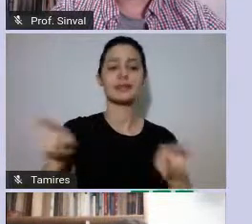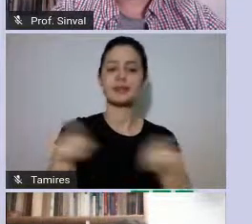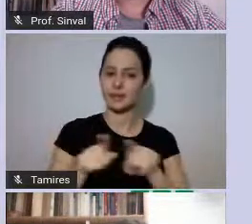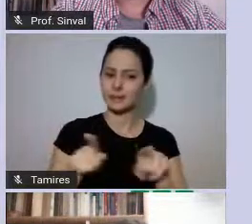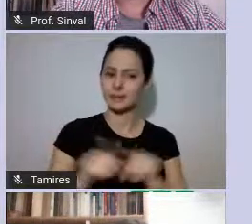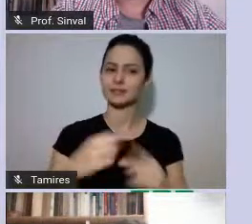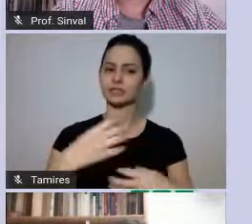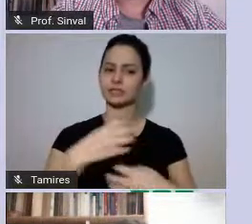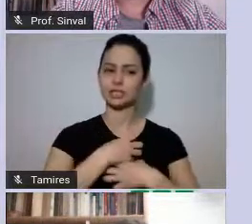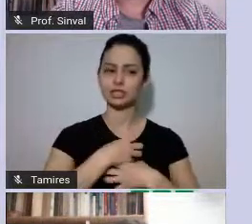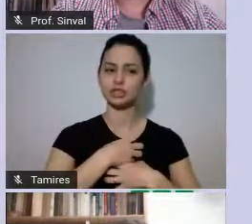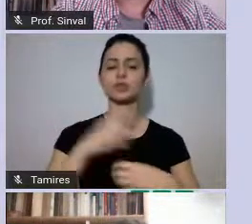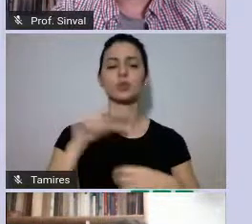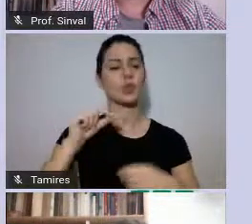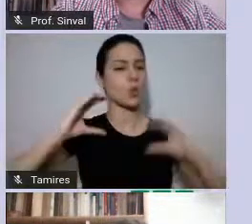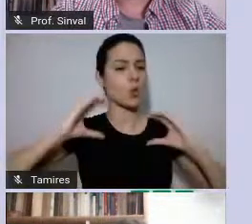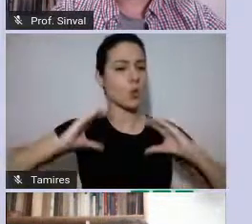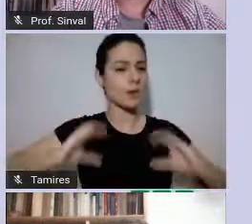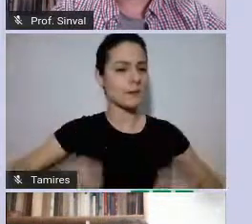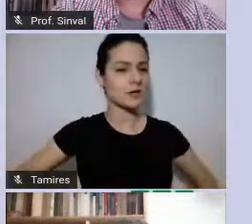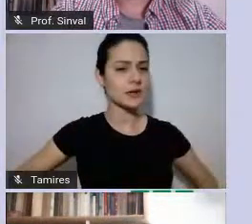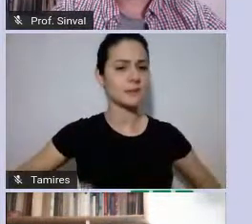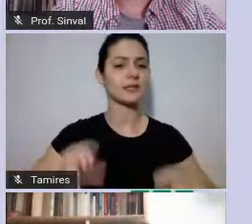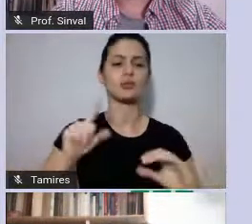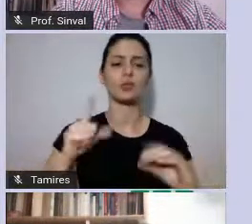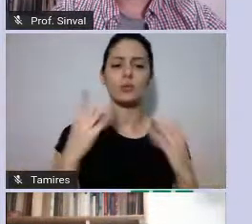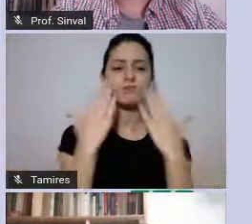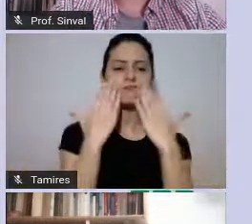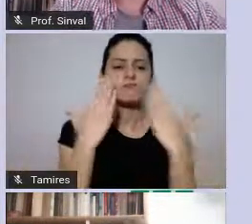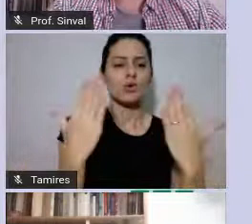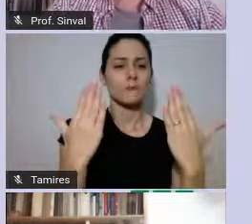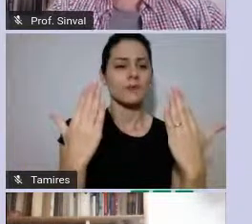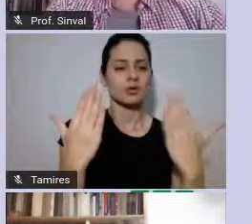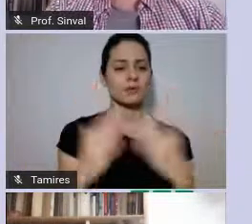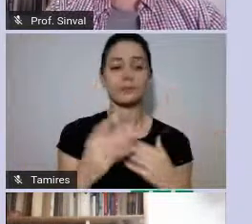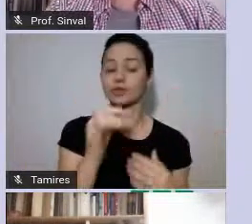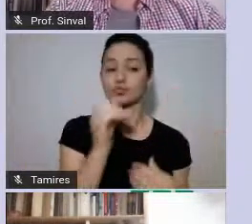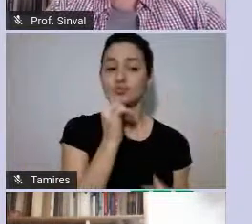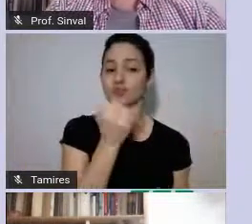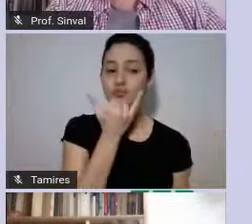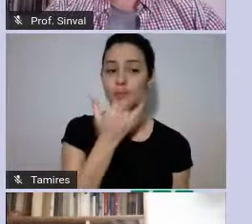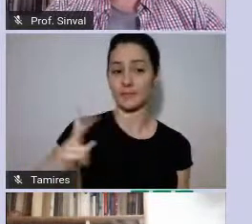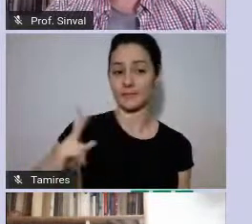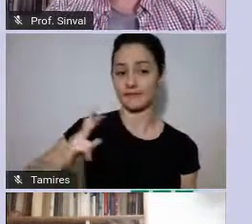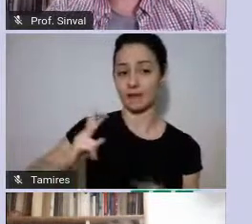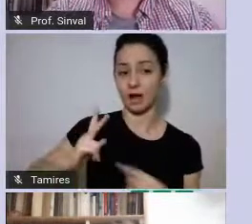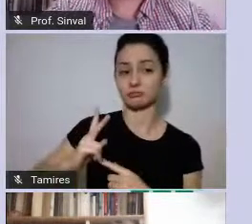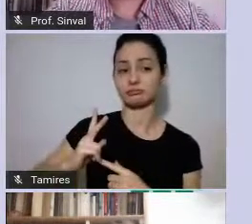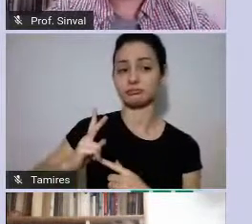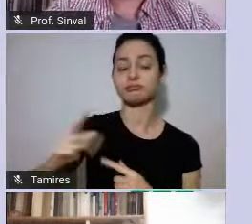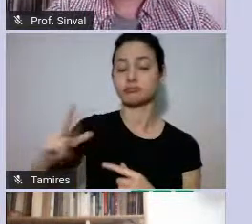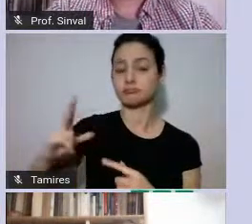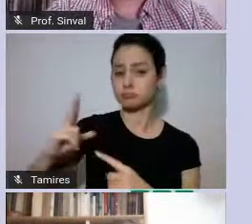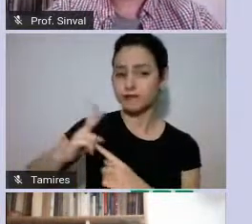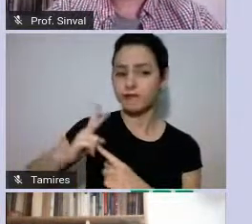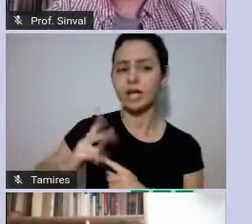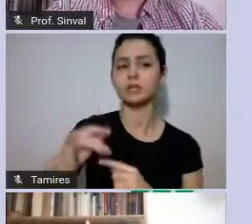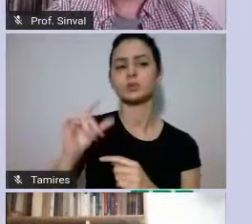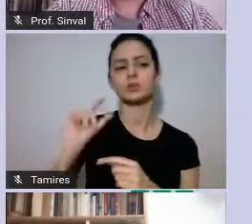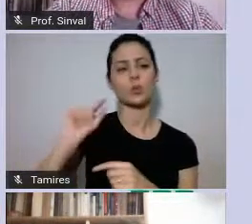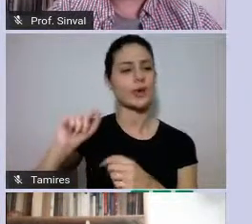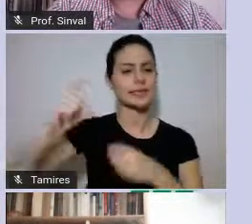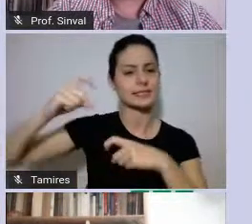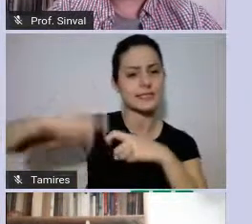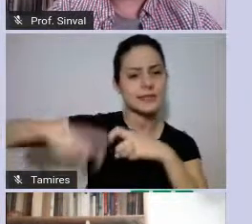Se entiende que los comportamientos públicos tienen un, perdón, privados, que consideraríamos hoy en día privados, como el ejercicio de la